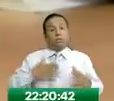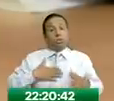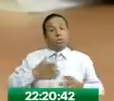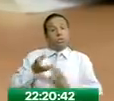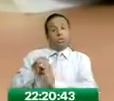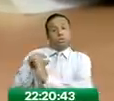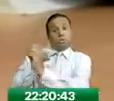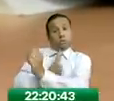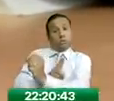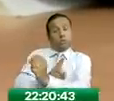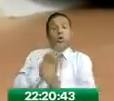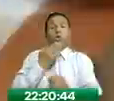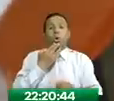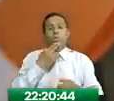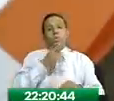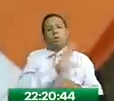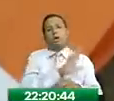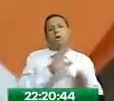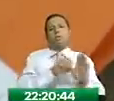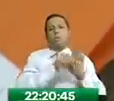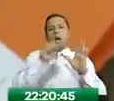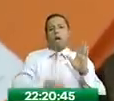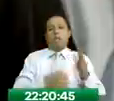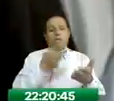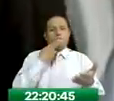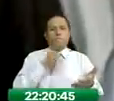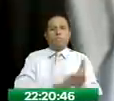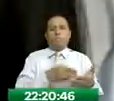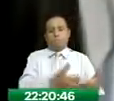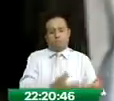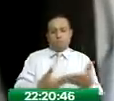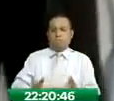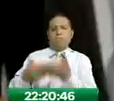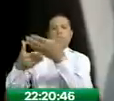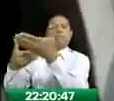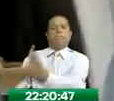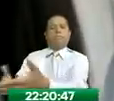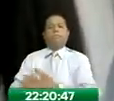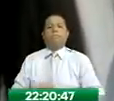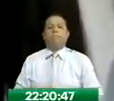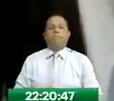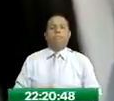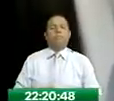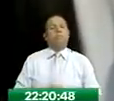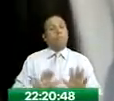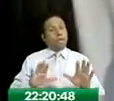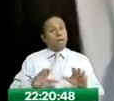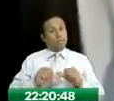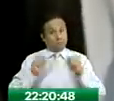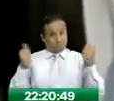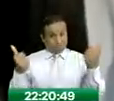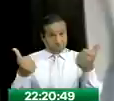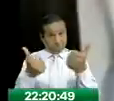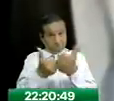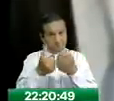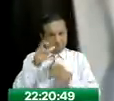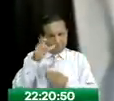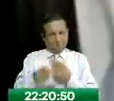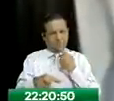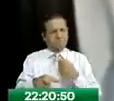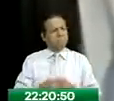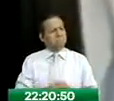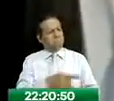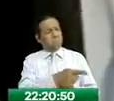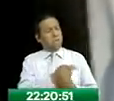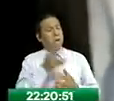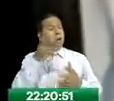su abogada, pero en esta mesa legislativa quedó un sabor agridulce. Sus palabras bonitas, asambleísta Mendoza, no